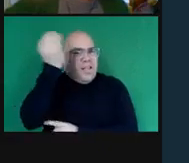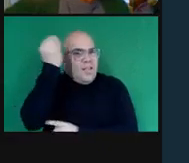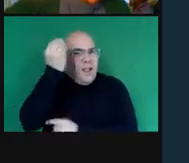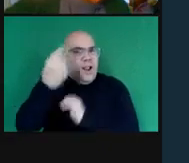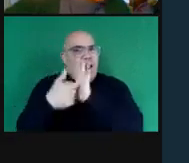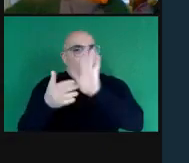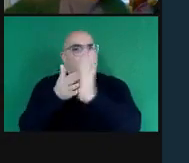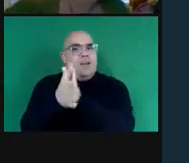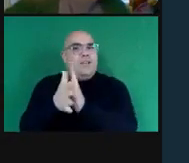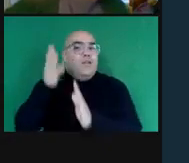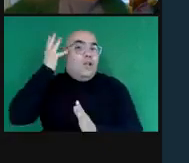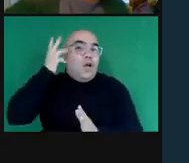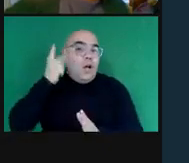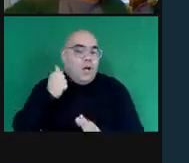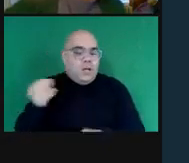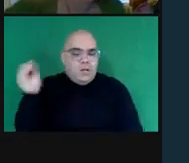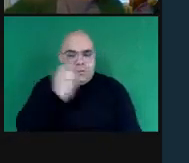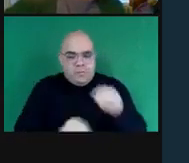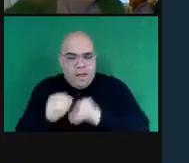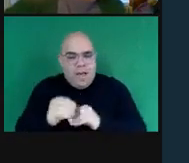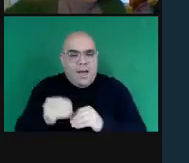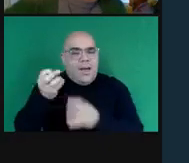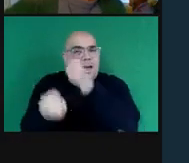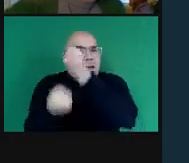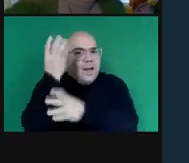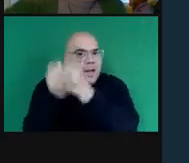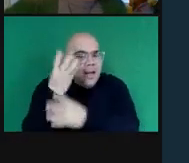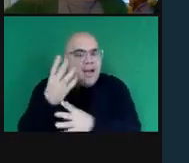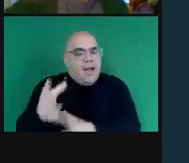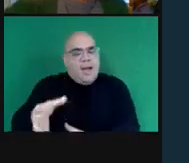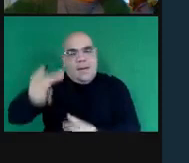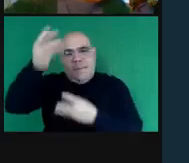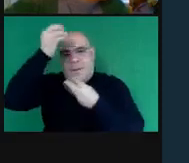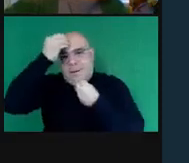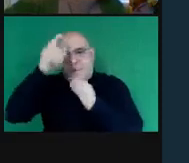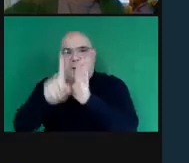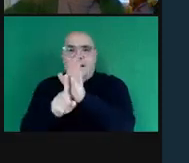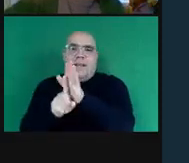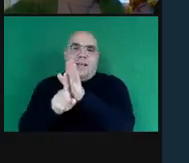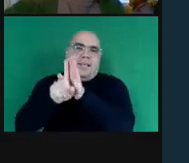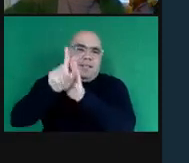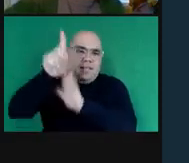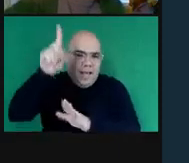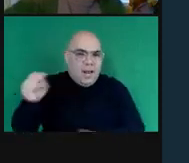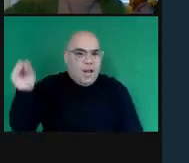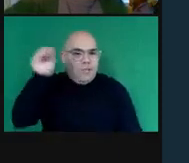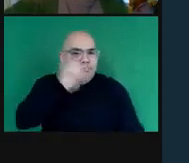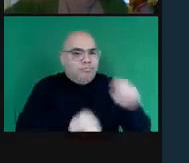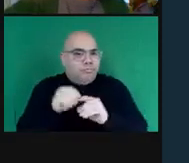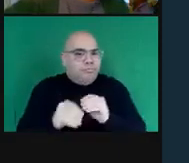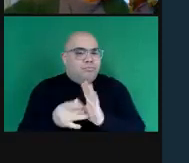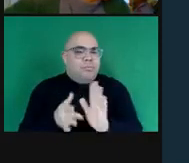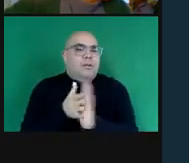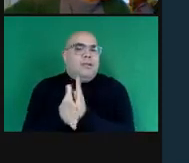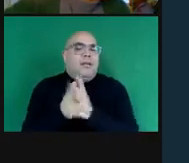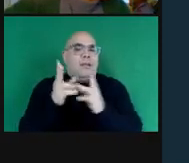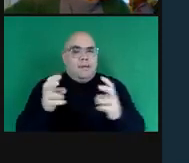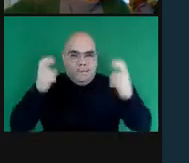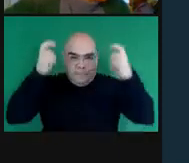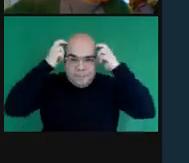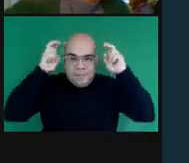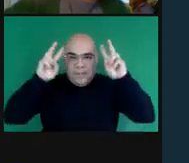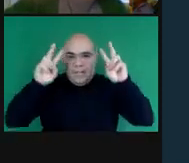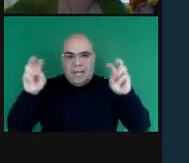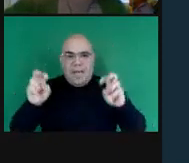de crear, aprender, desarrollar y confrontar el conocimiento en un ambiente arquitectónico